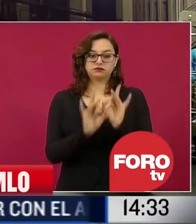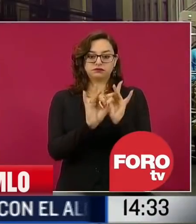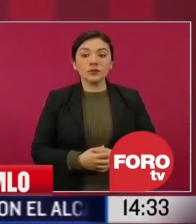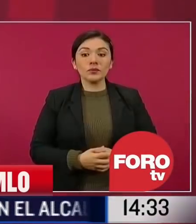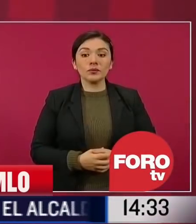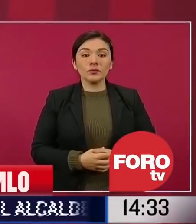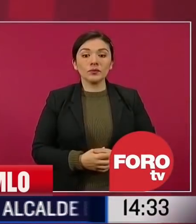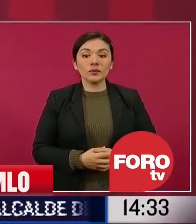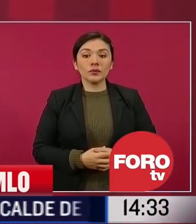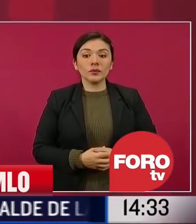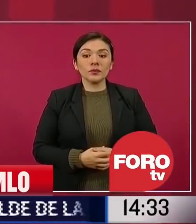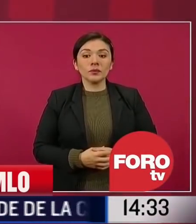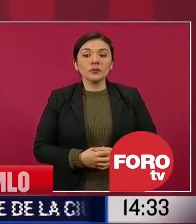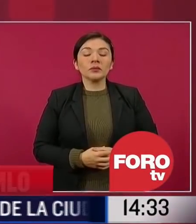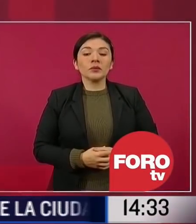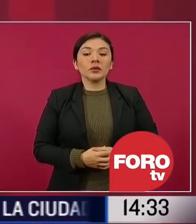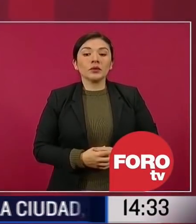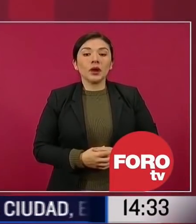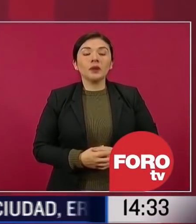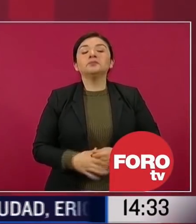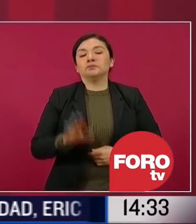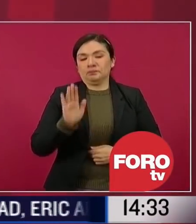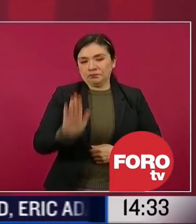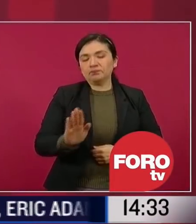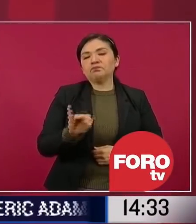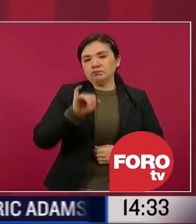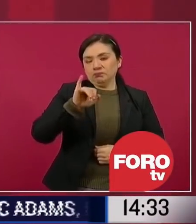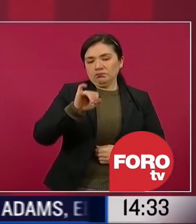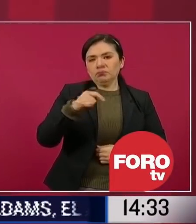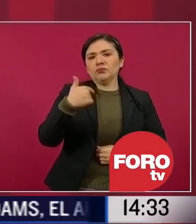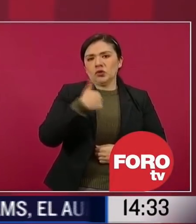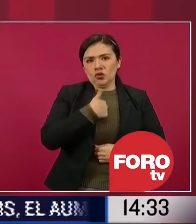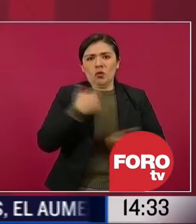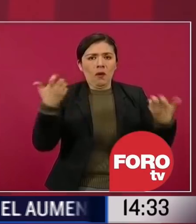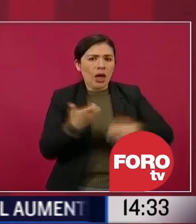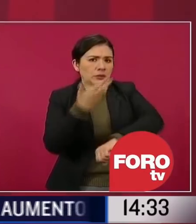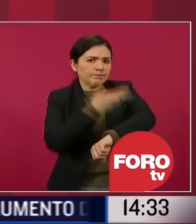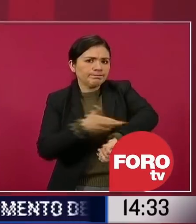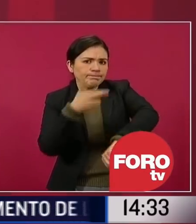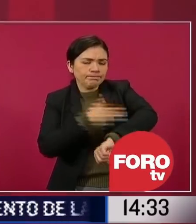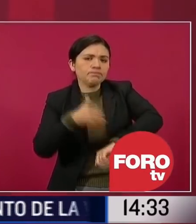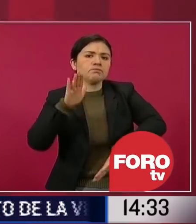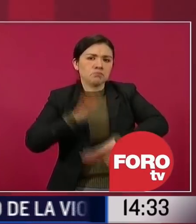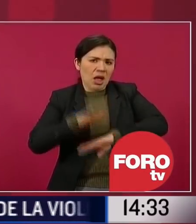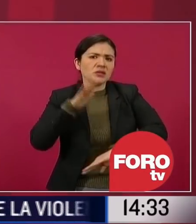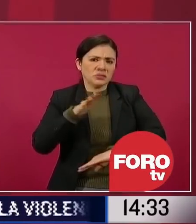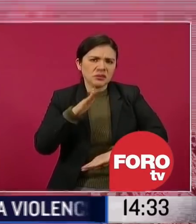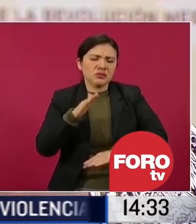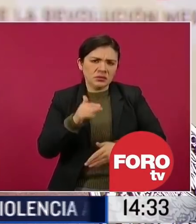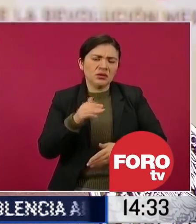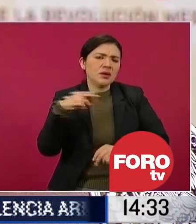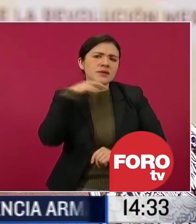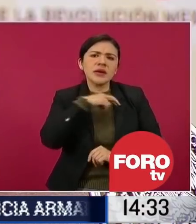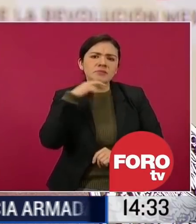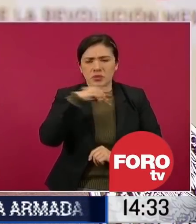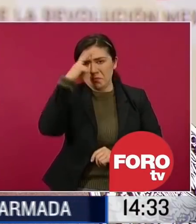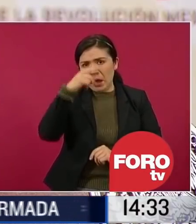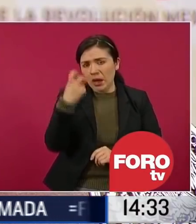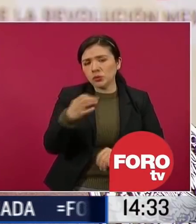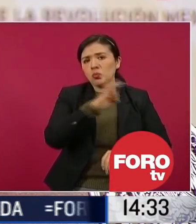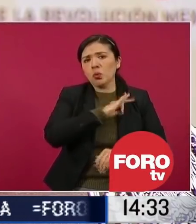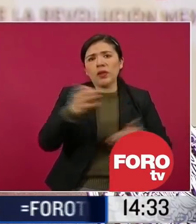Nosotros vamos a facilitar trámites para que se lleve a